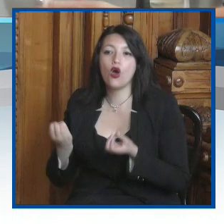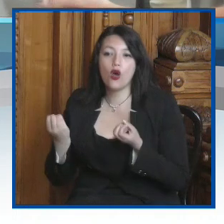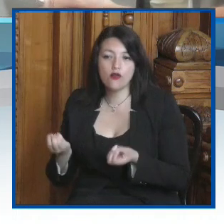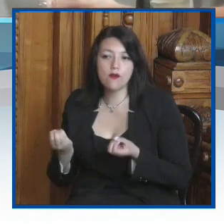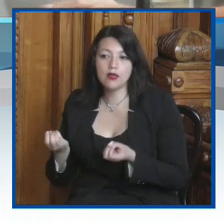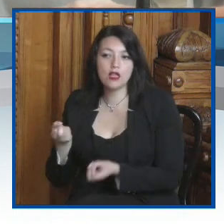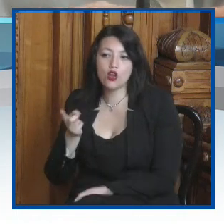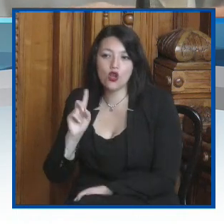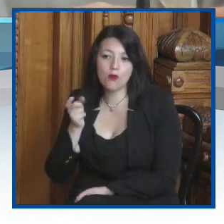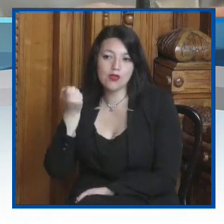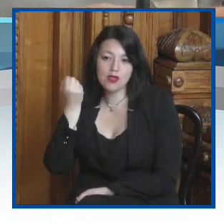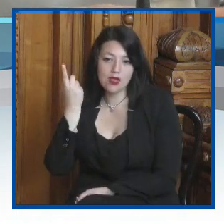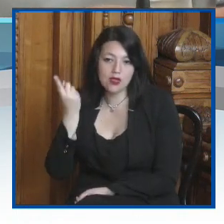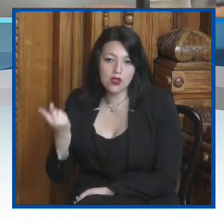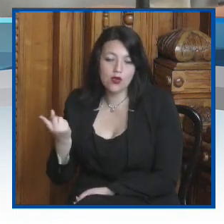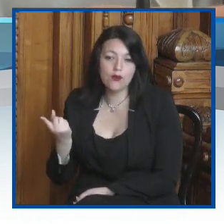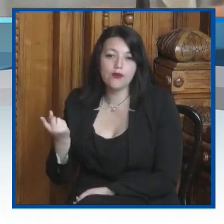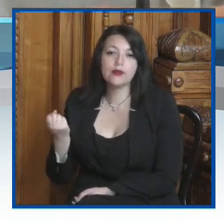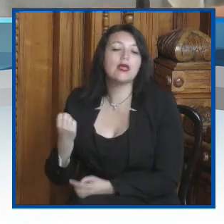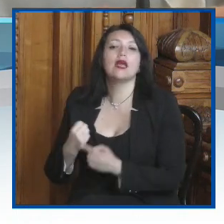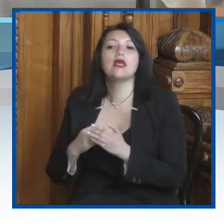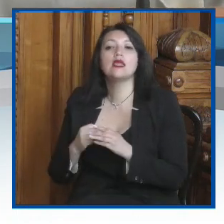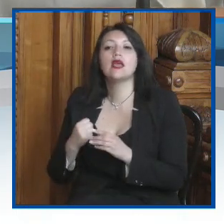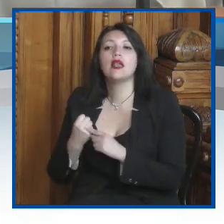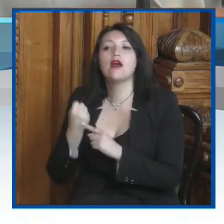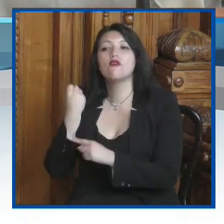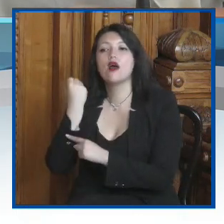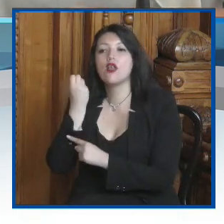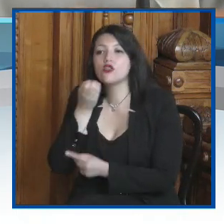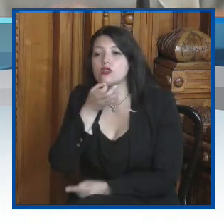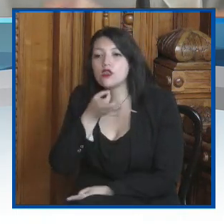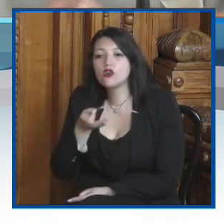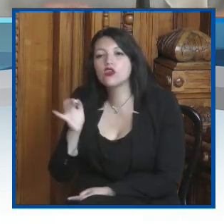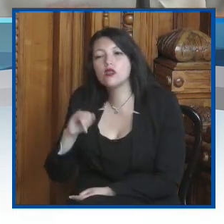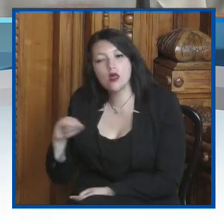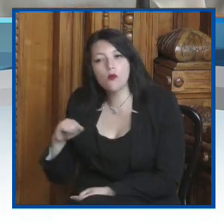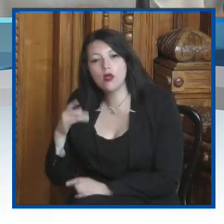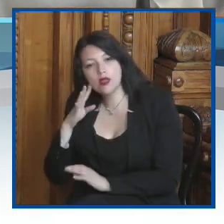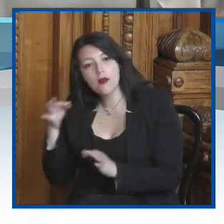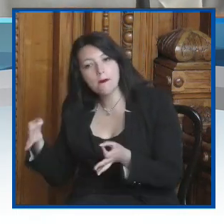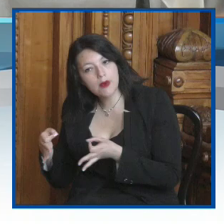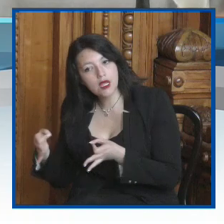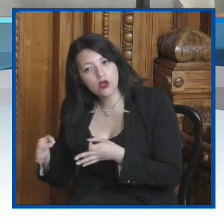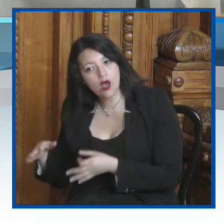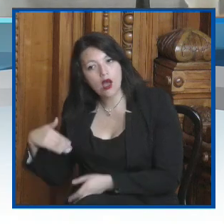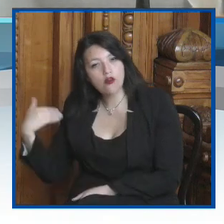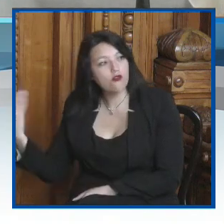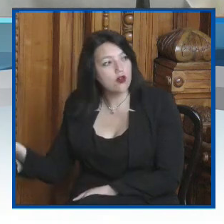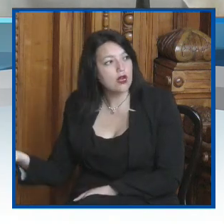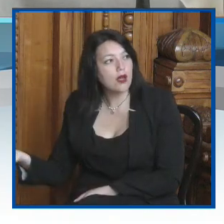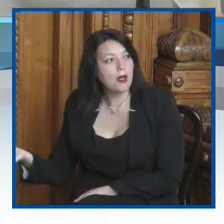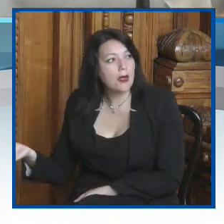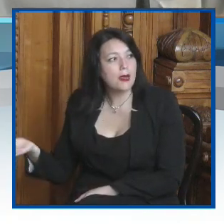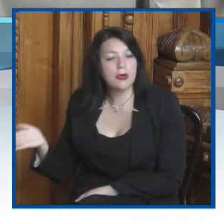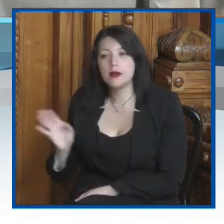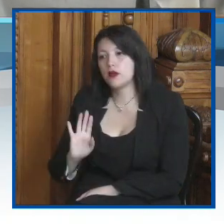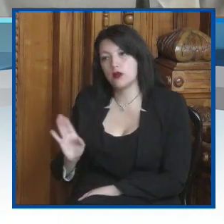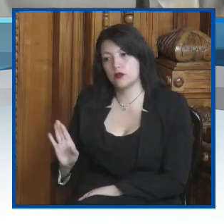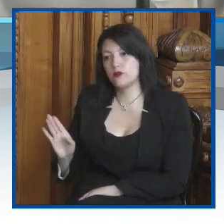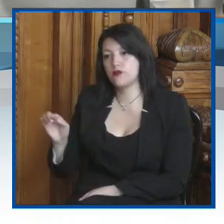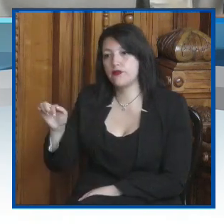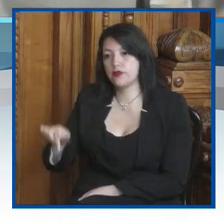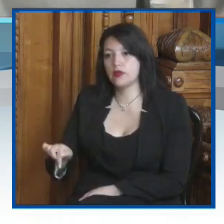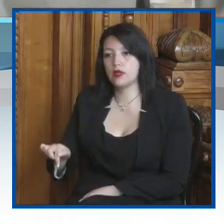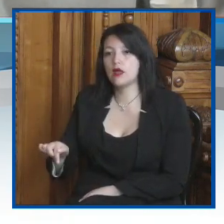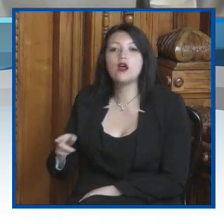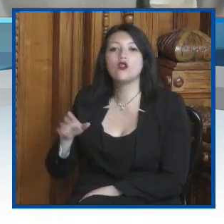había entendido. Y el abogado le dice, bueno, yo después te explico afuera. Le dije, no, de ninguna manera.